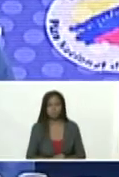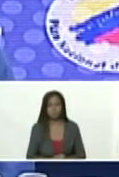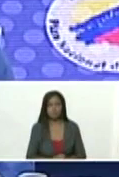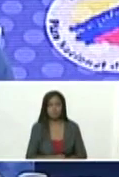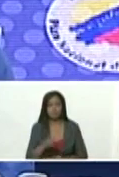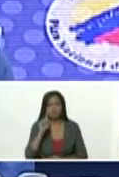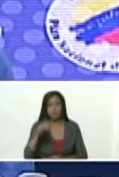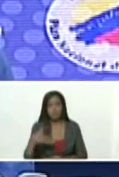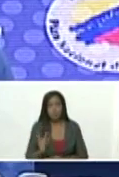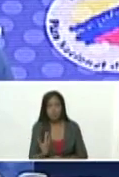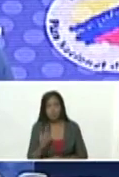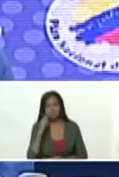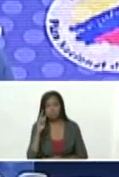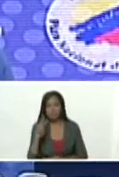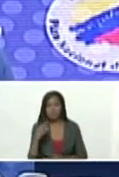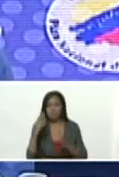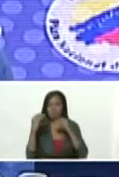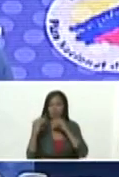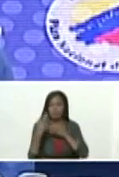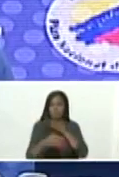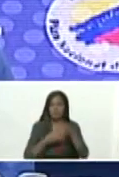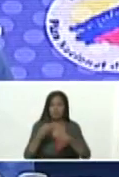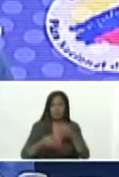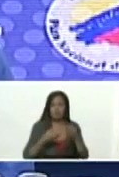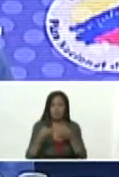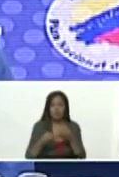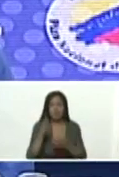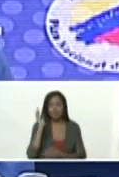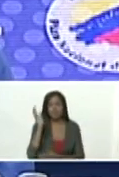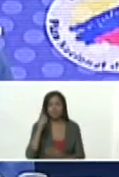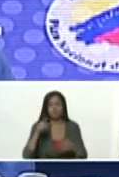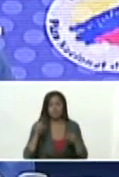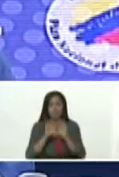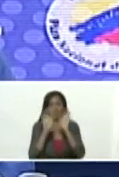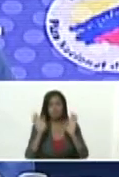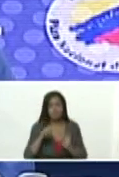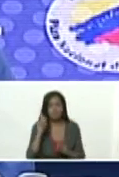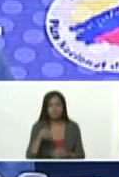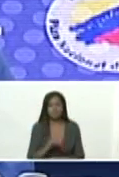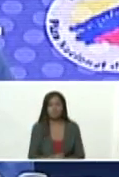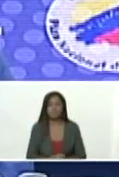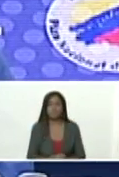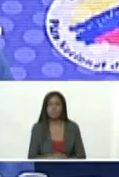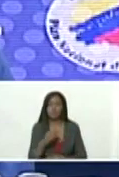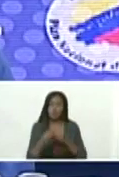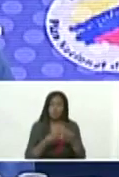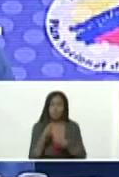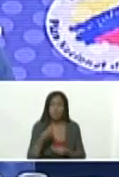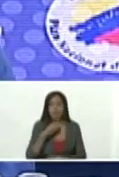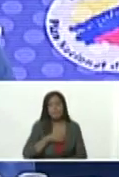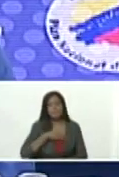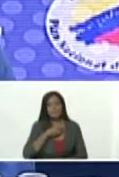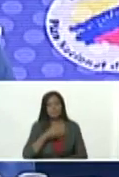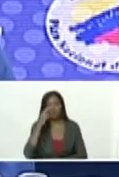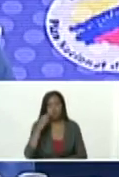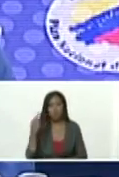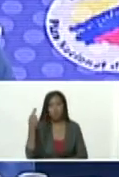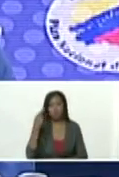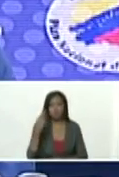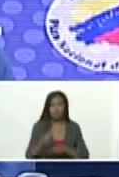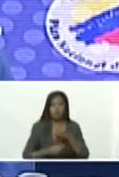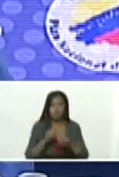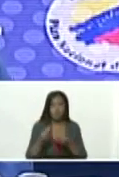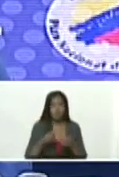también, bueno, nos hablara sobre este congreso de alfabetización, posalfabetización. Lilian, ¿cómo está la misión Robinson? ¿Cómo están